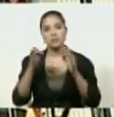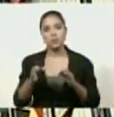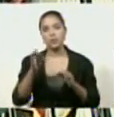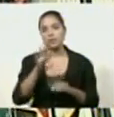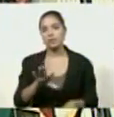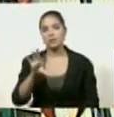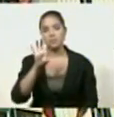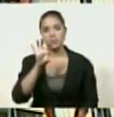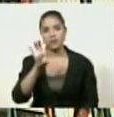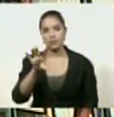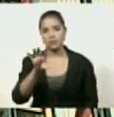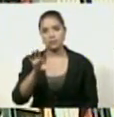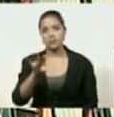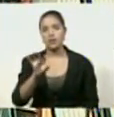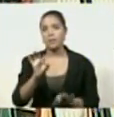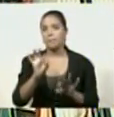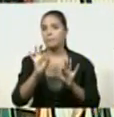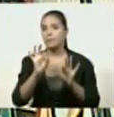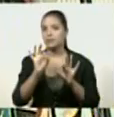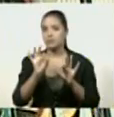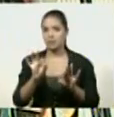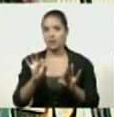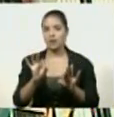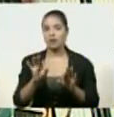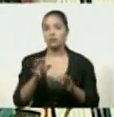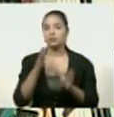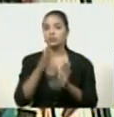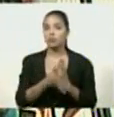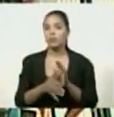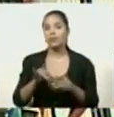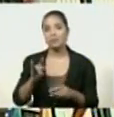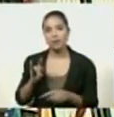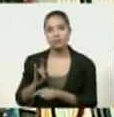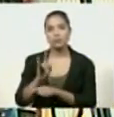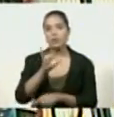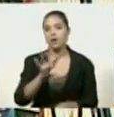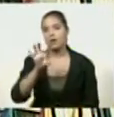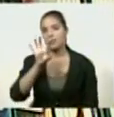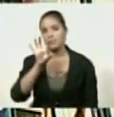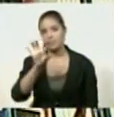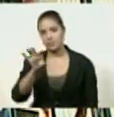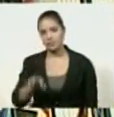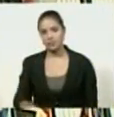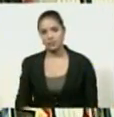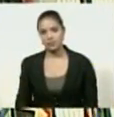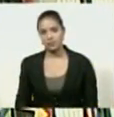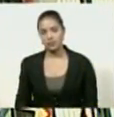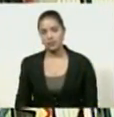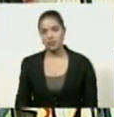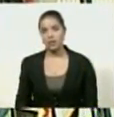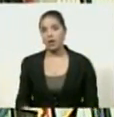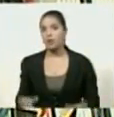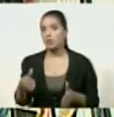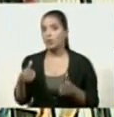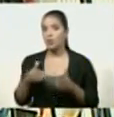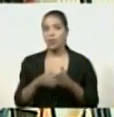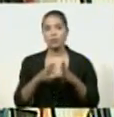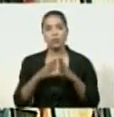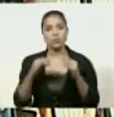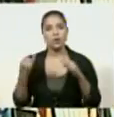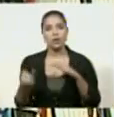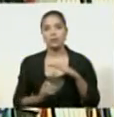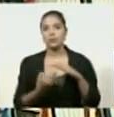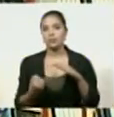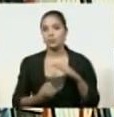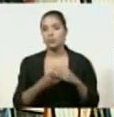nación, en particular en los delitos de traición a la patria y contra los poderes nacionales y de